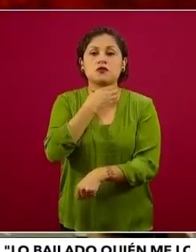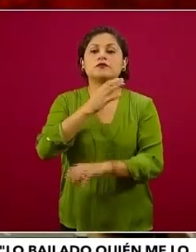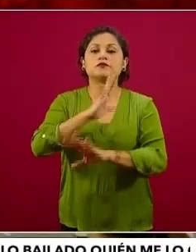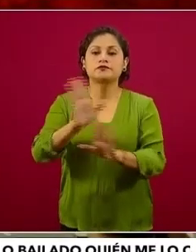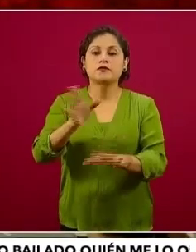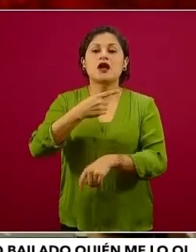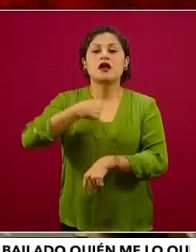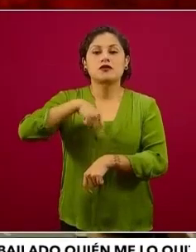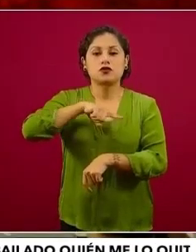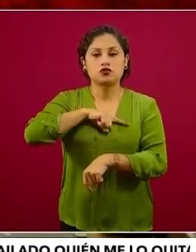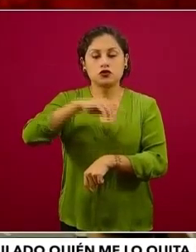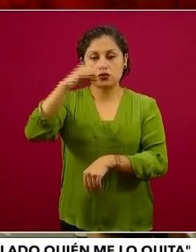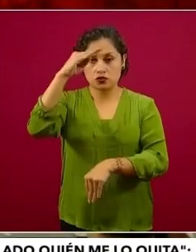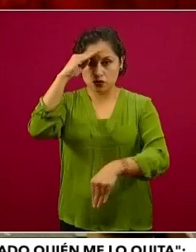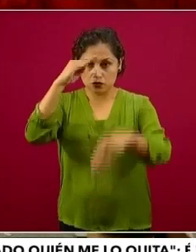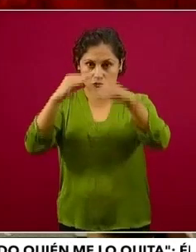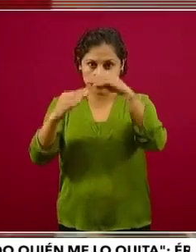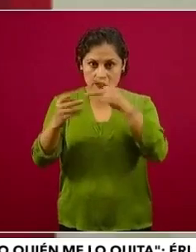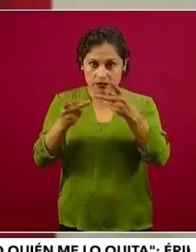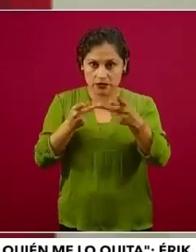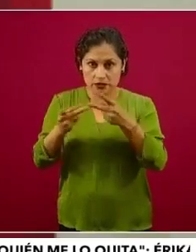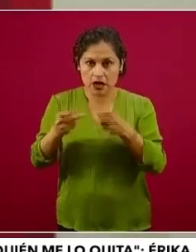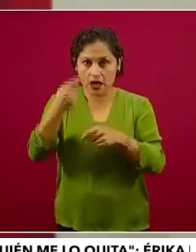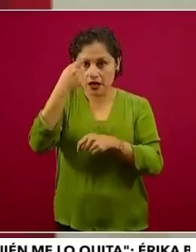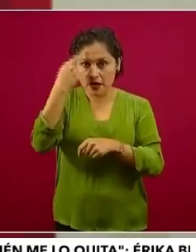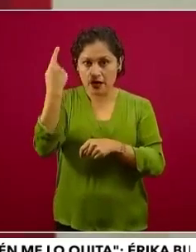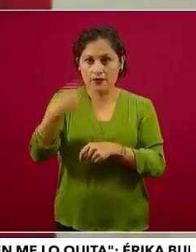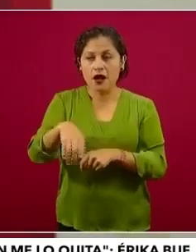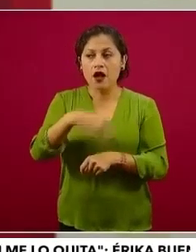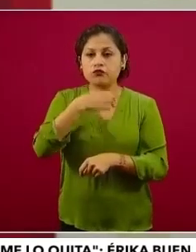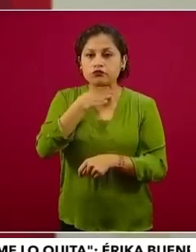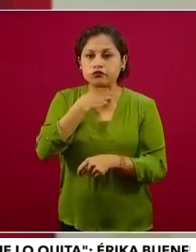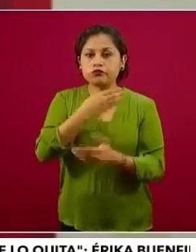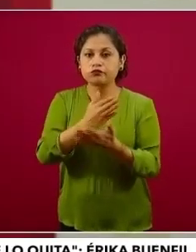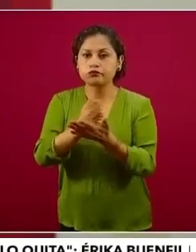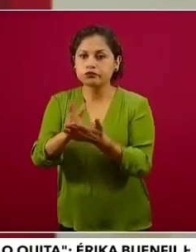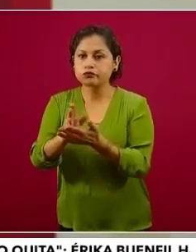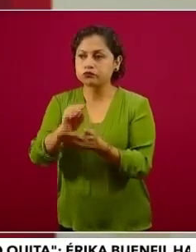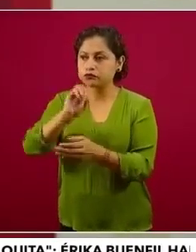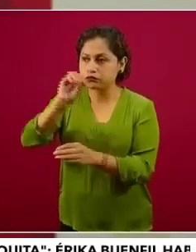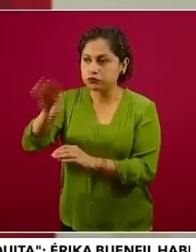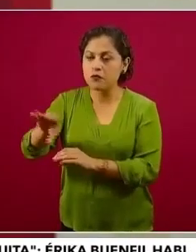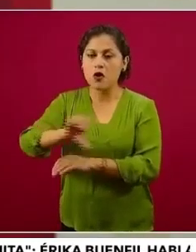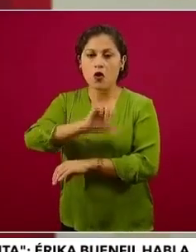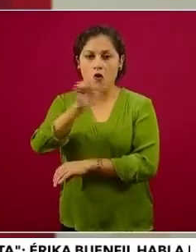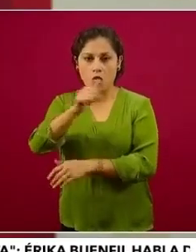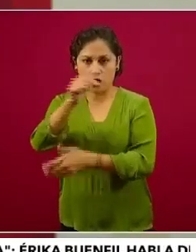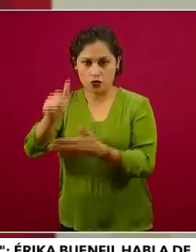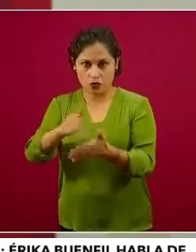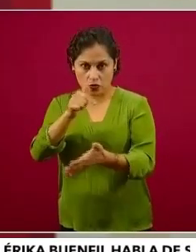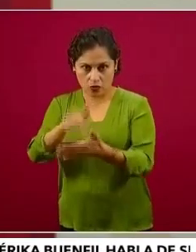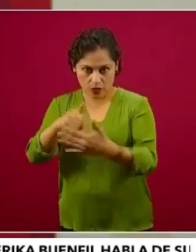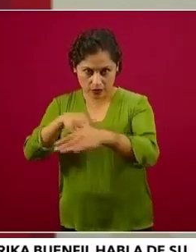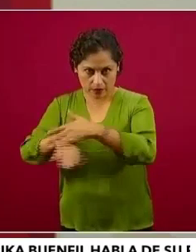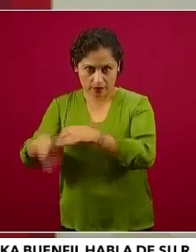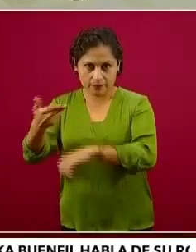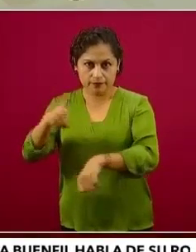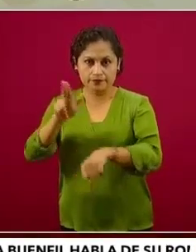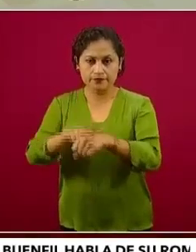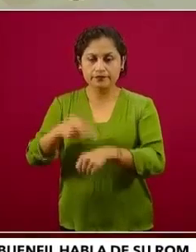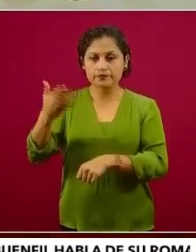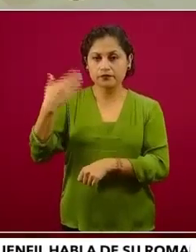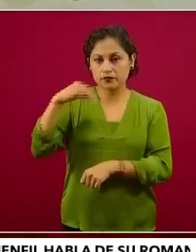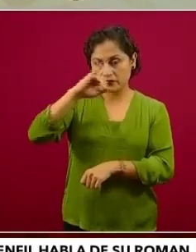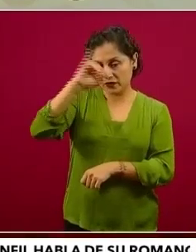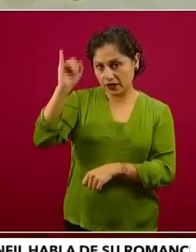mecanismos para que se redistribuyan los pacientes. El viernes pasado, con el director del Instituto Mexicano del Seguro Social y la jefa de gobierno de la